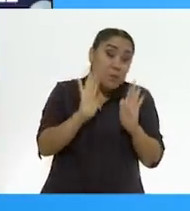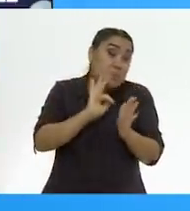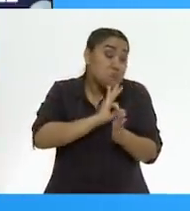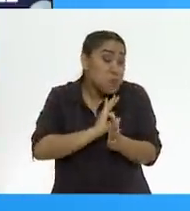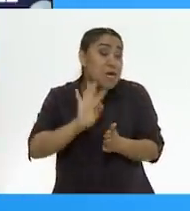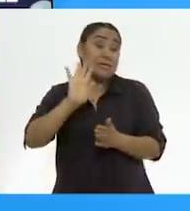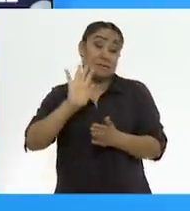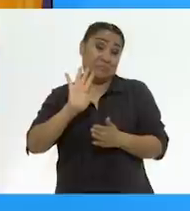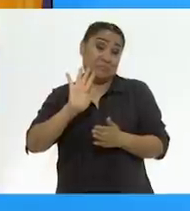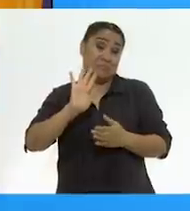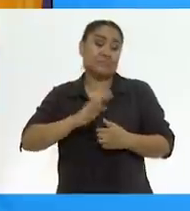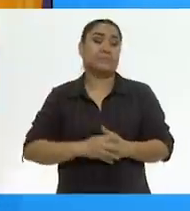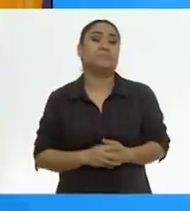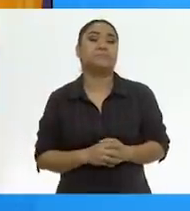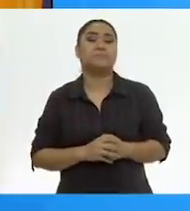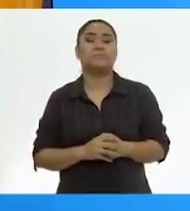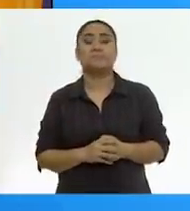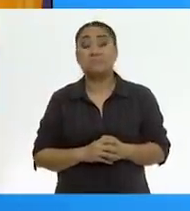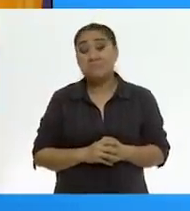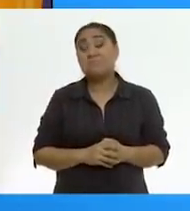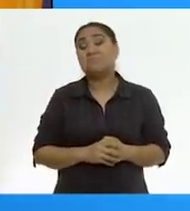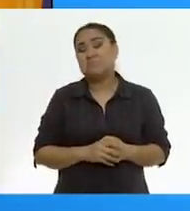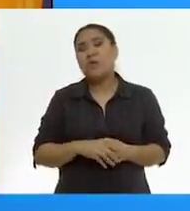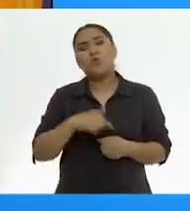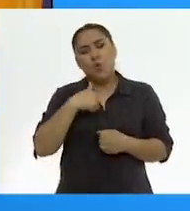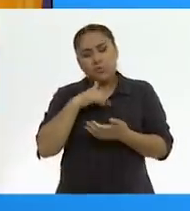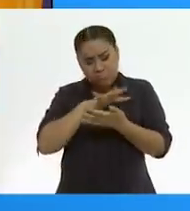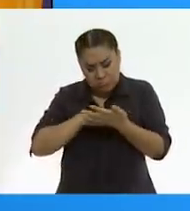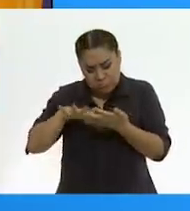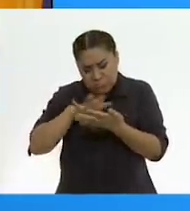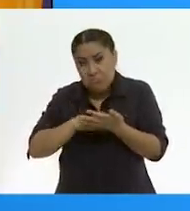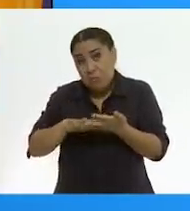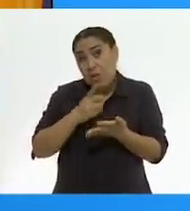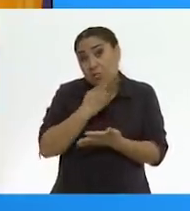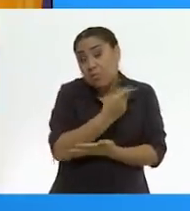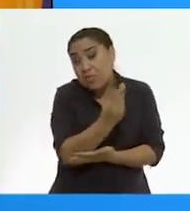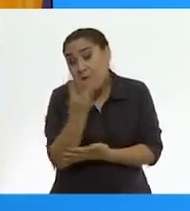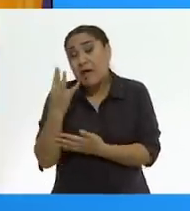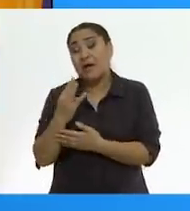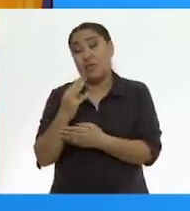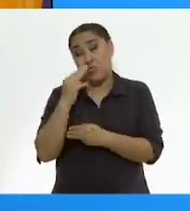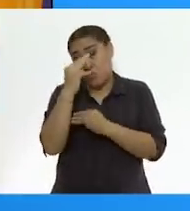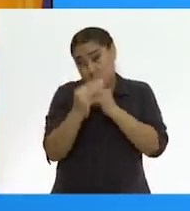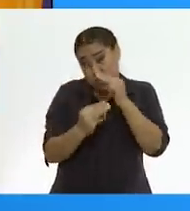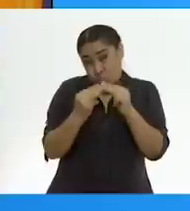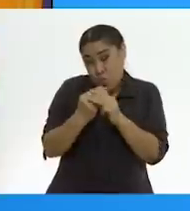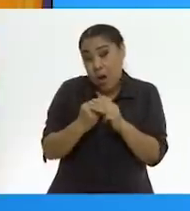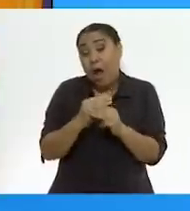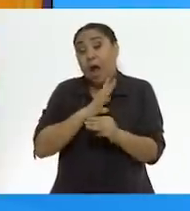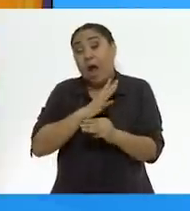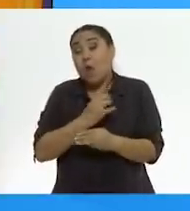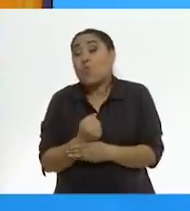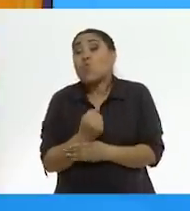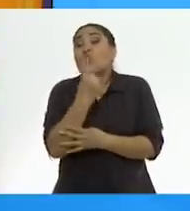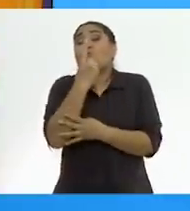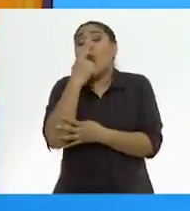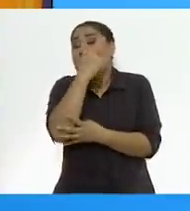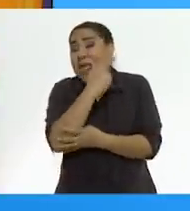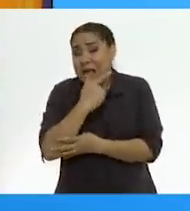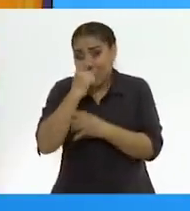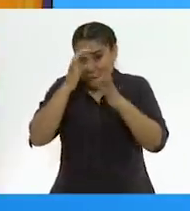suposición. Ay, pues yo leí que hay quienes dicen que en el mundo hubo una sola lengua y